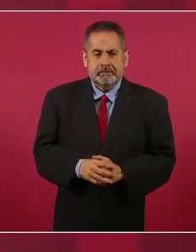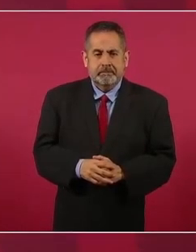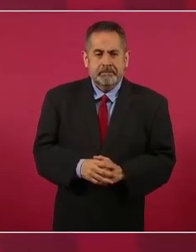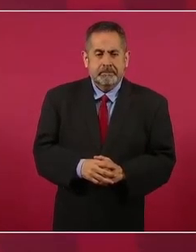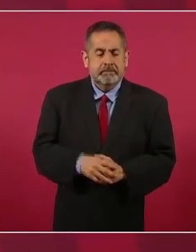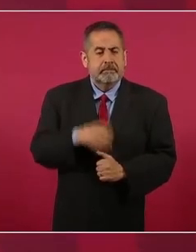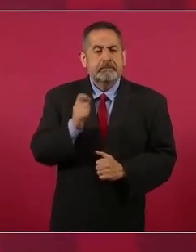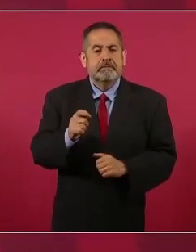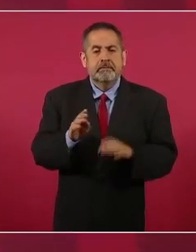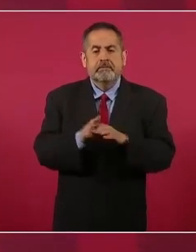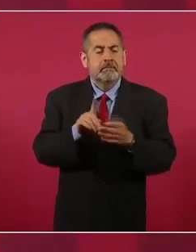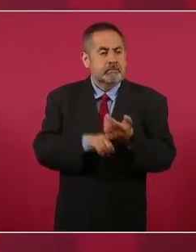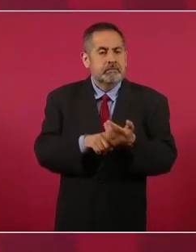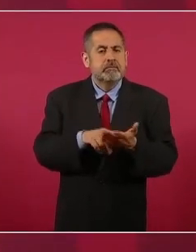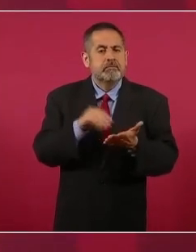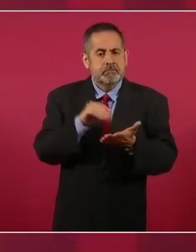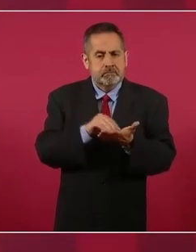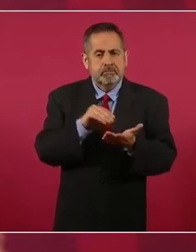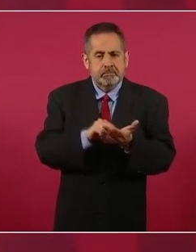es que todavía hay